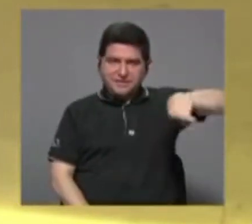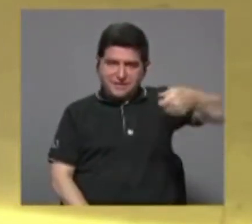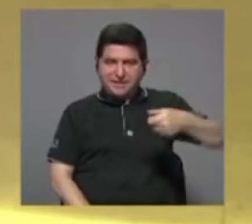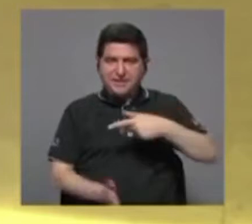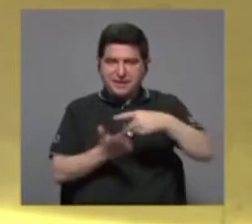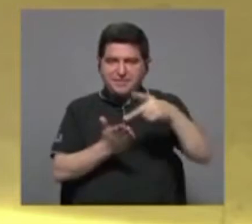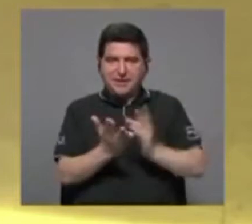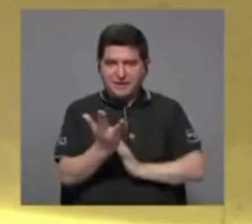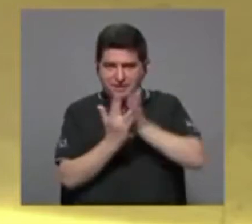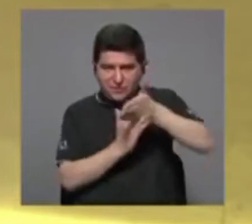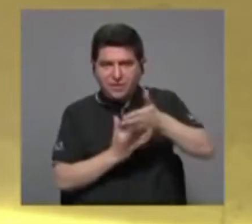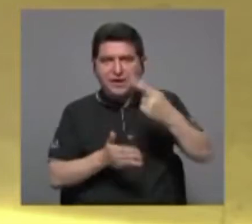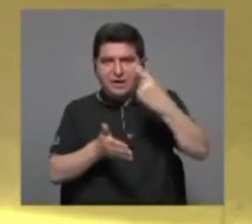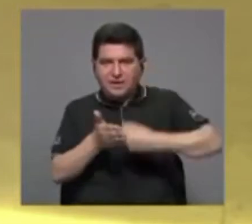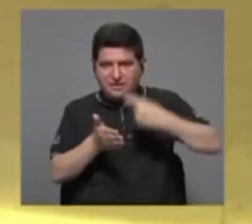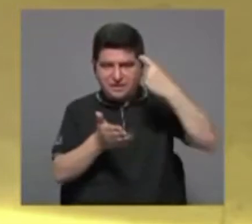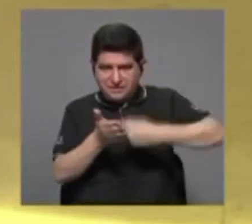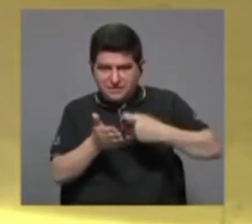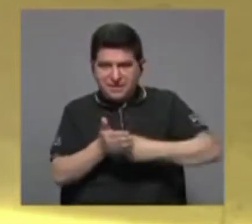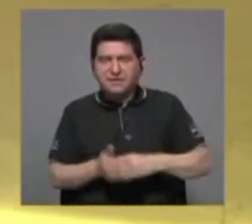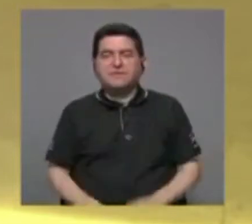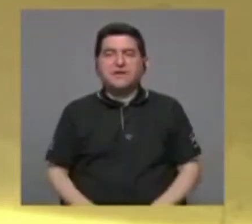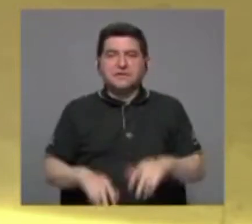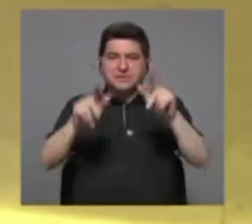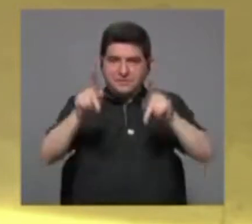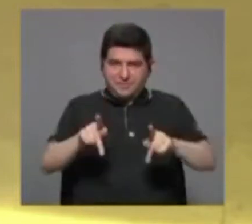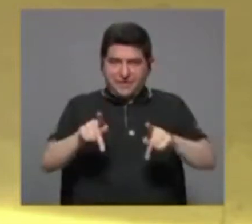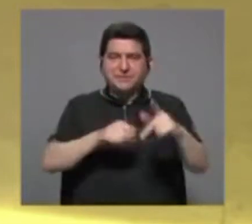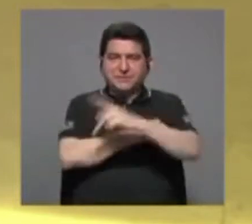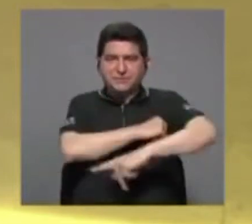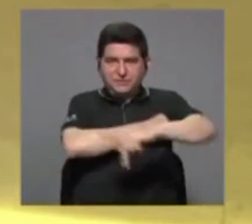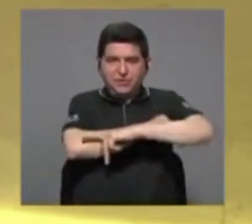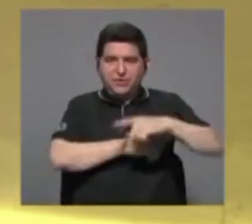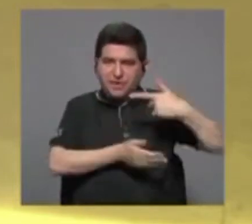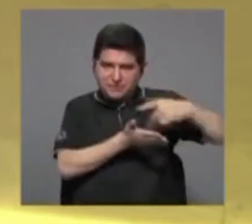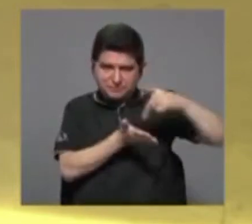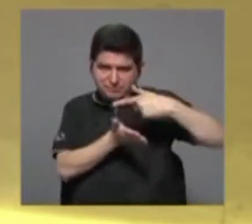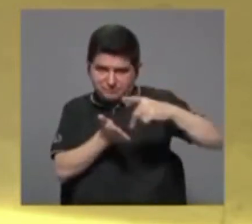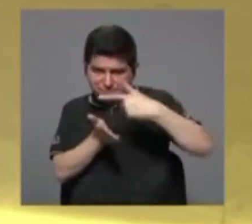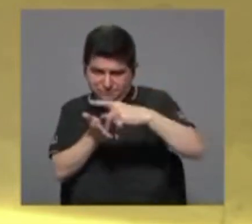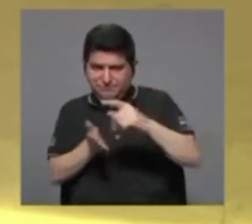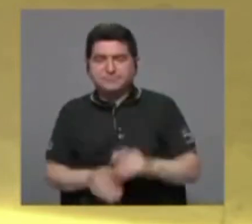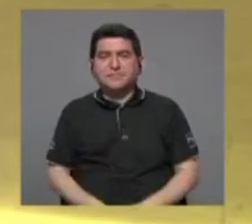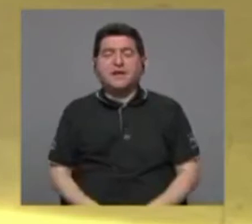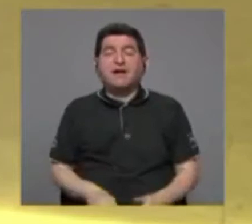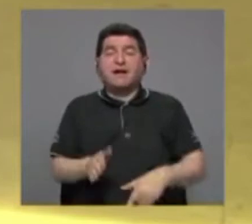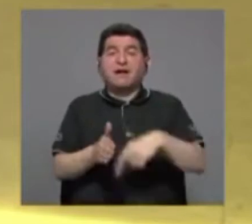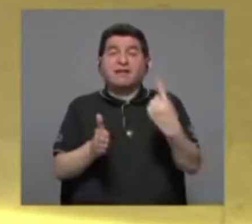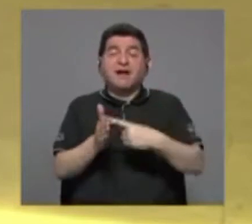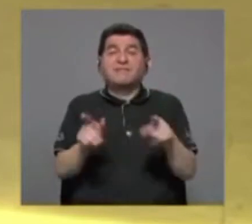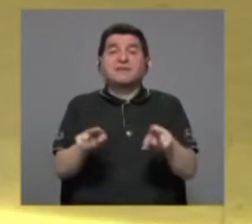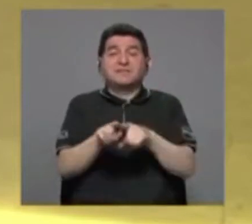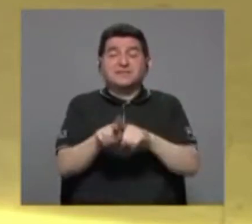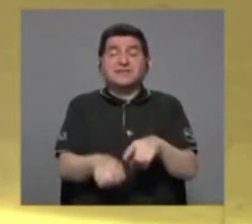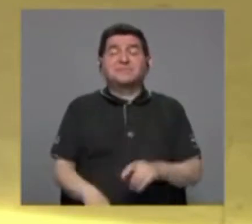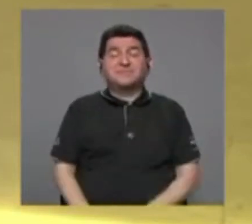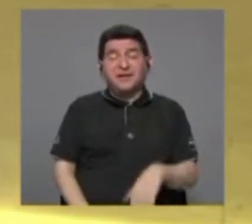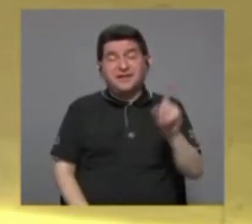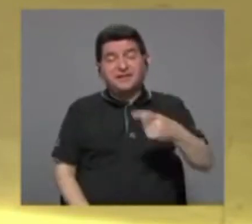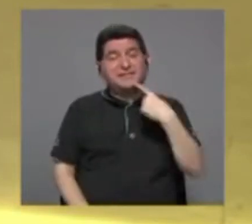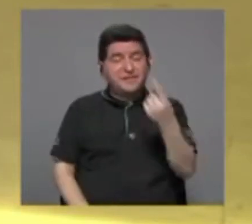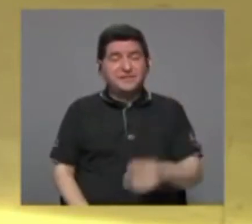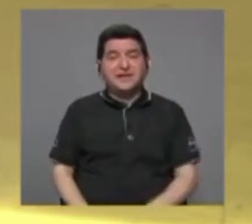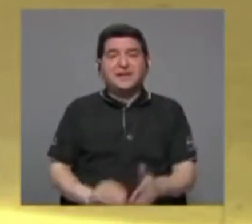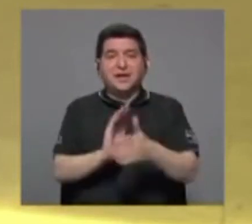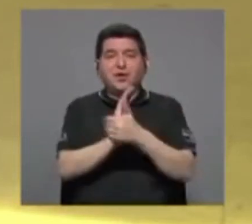los impuestos que tributan los habitantes de este país y a veces conviene decir también con la